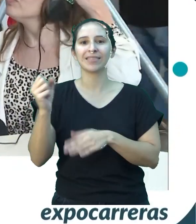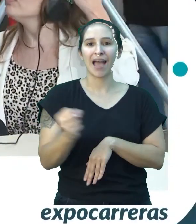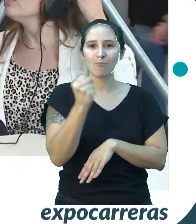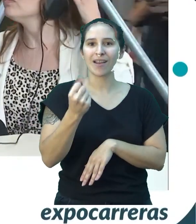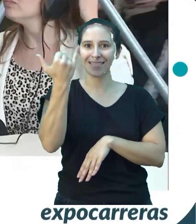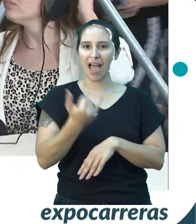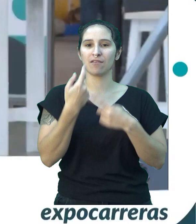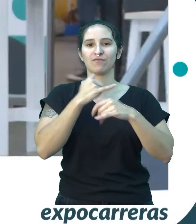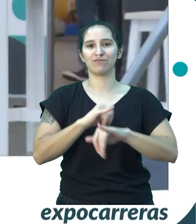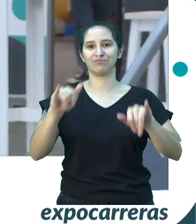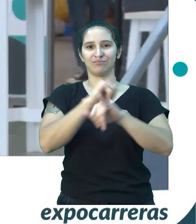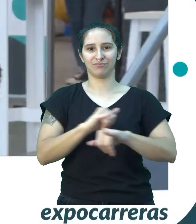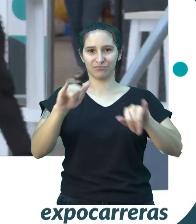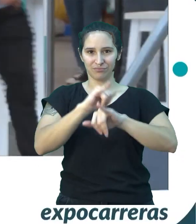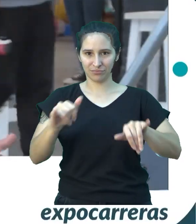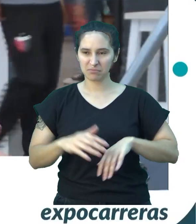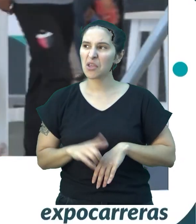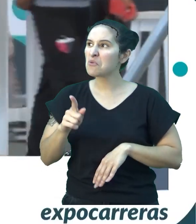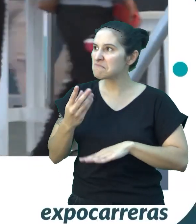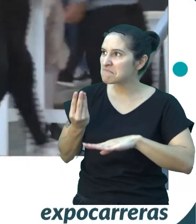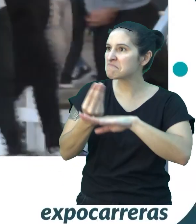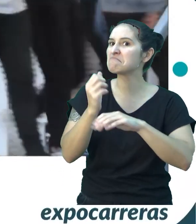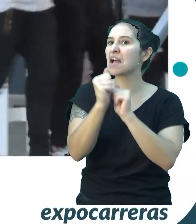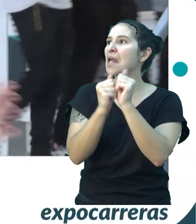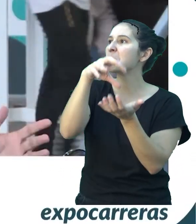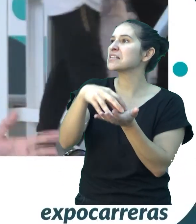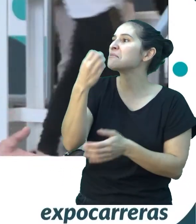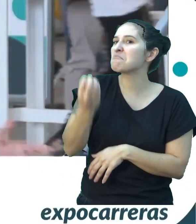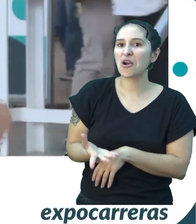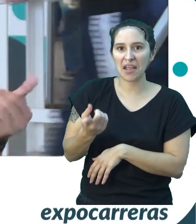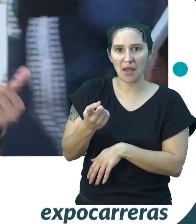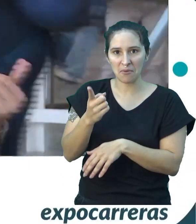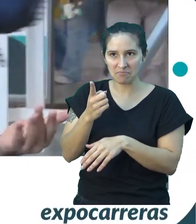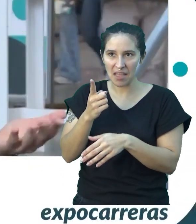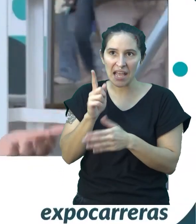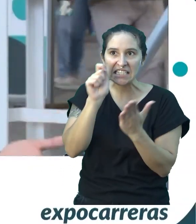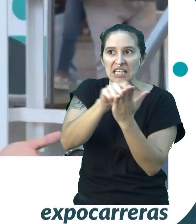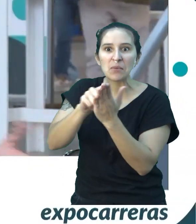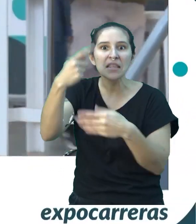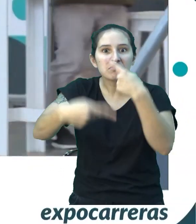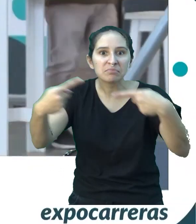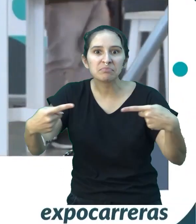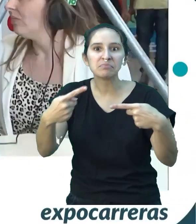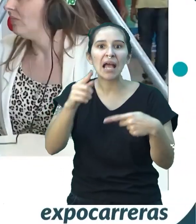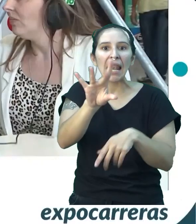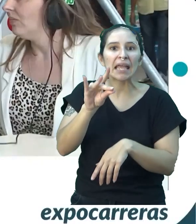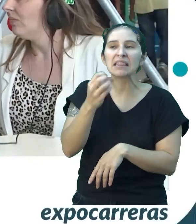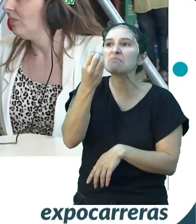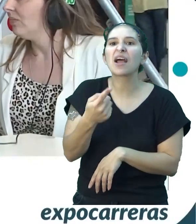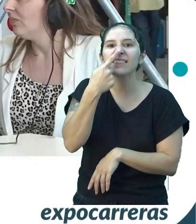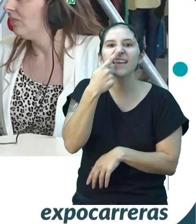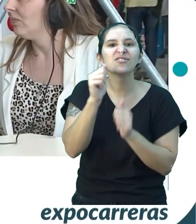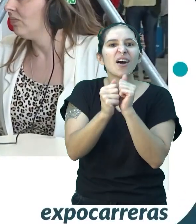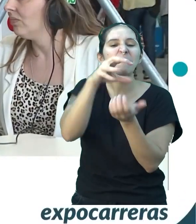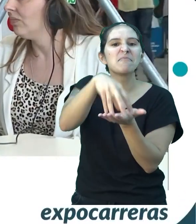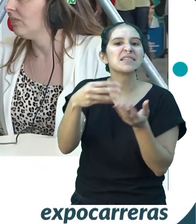habilitadas. Y bueno, ¿por qué aplicaste a esta empresa o cómo fue? ¿Vos te anotás a diferentes? ¿Por qué? ¿Qué te interesó de esta empresa en sí? Particularmente me